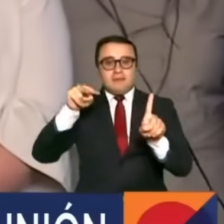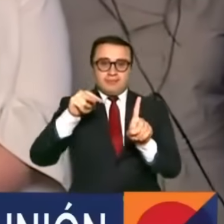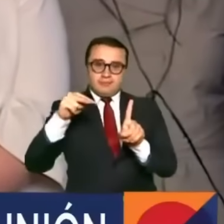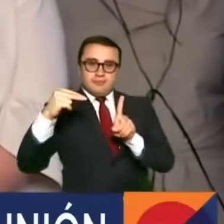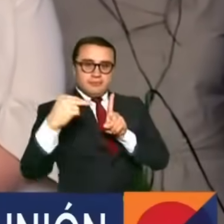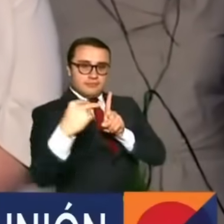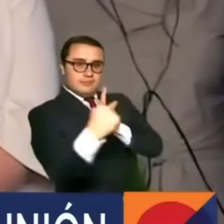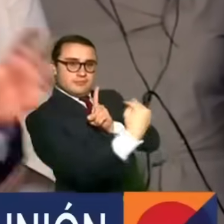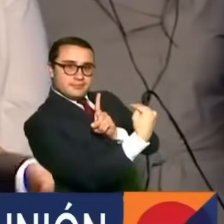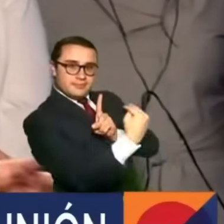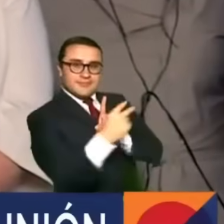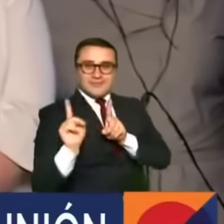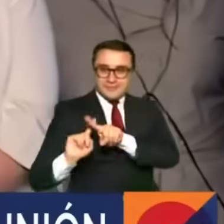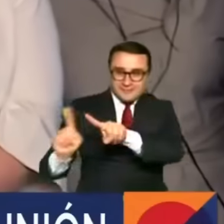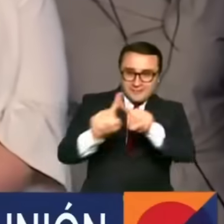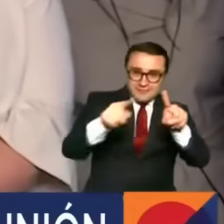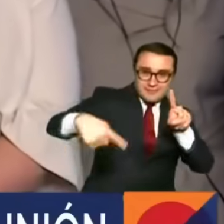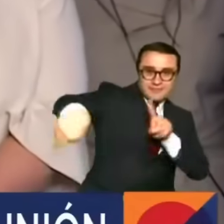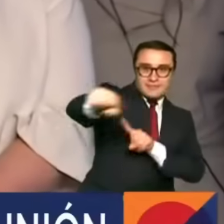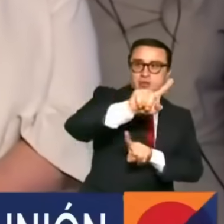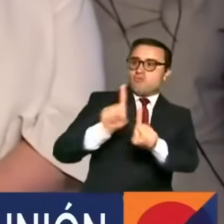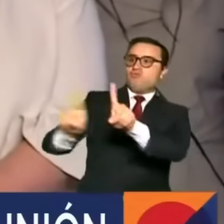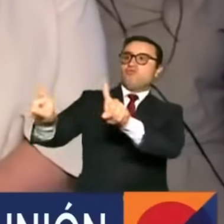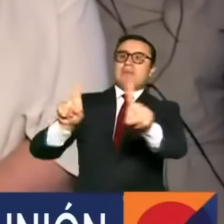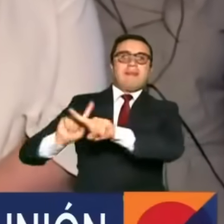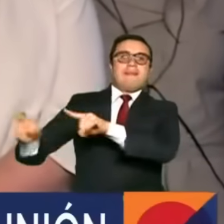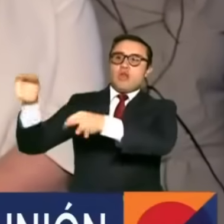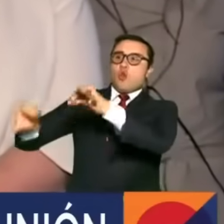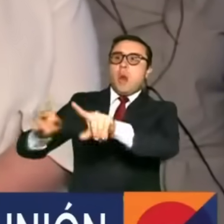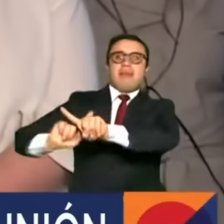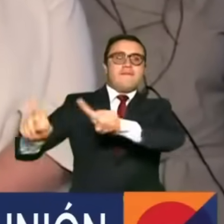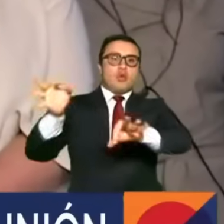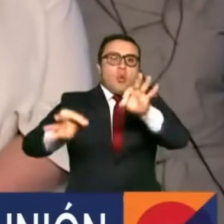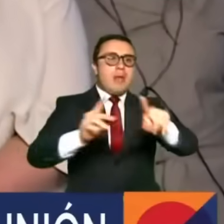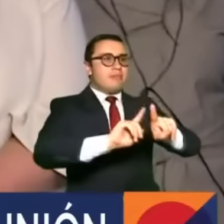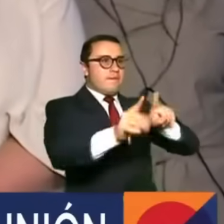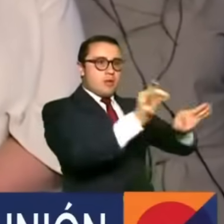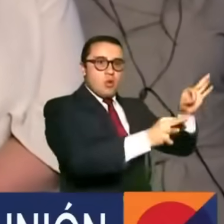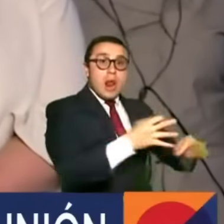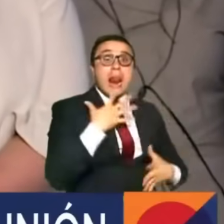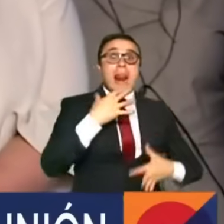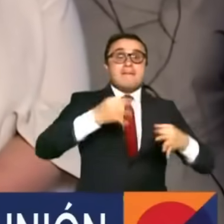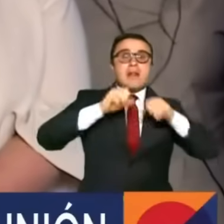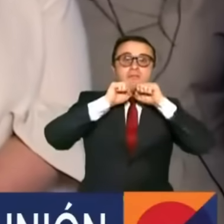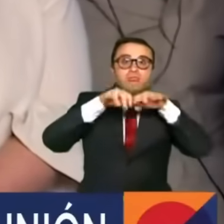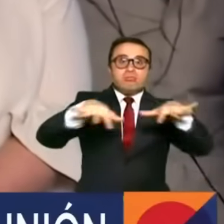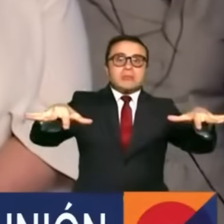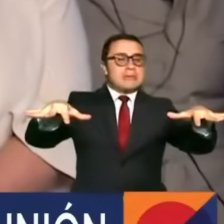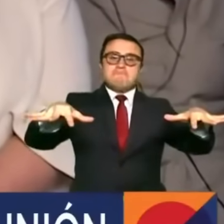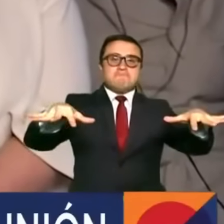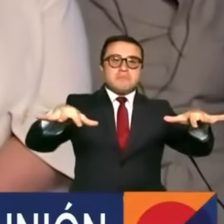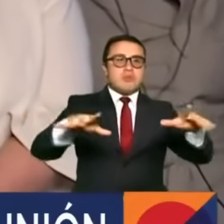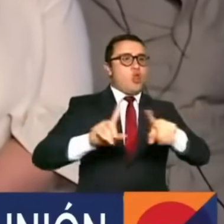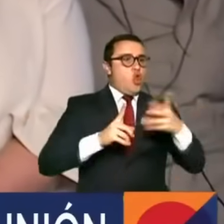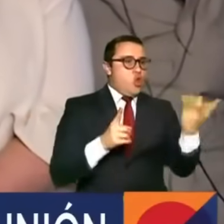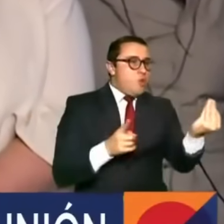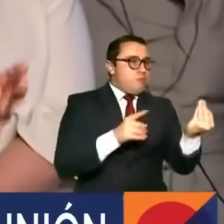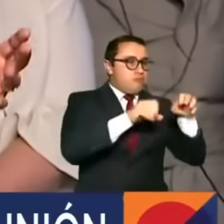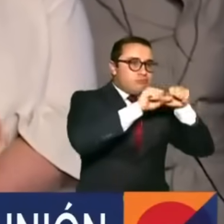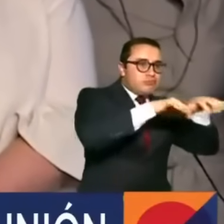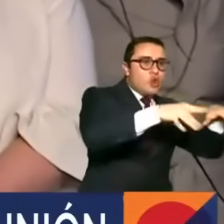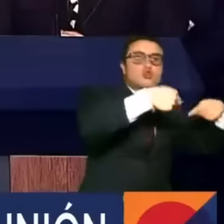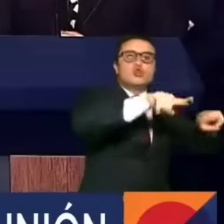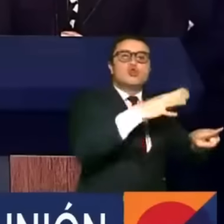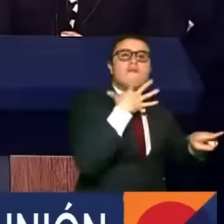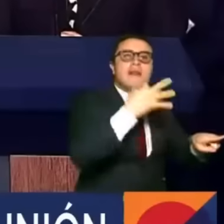diferentes en el mismo hecho, termina en tribunales diferentes, por tanto la verdad se fragmenta y lo que ocurre allí es que